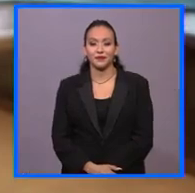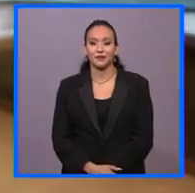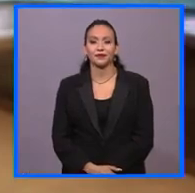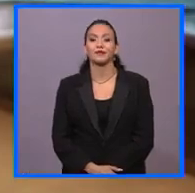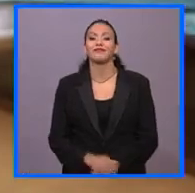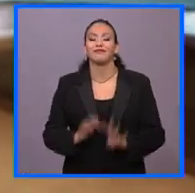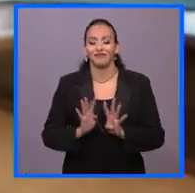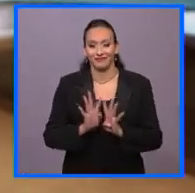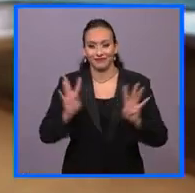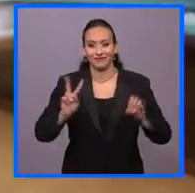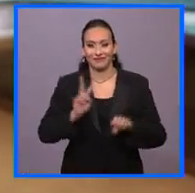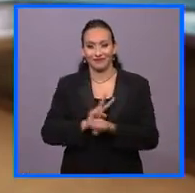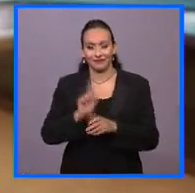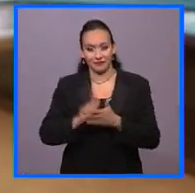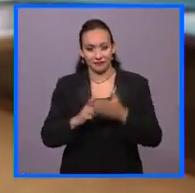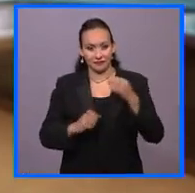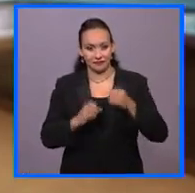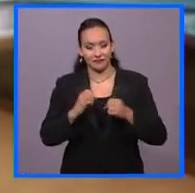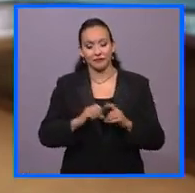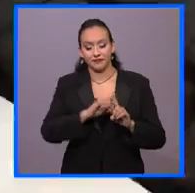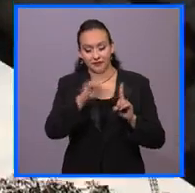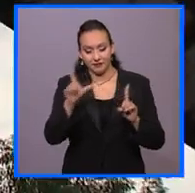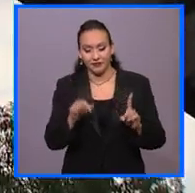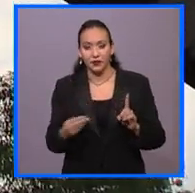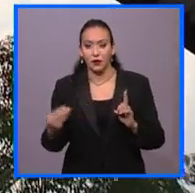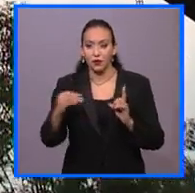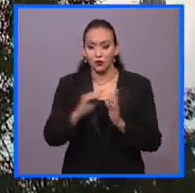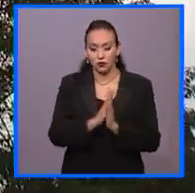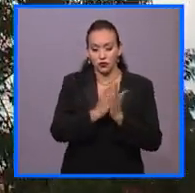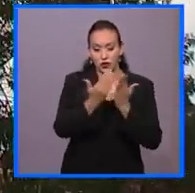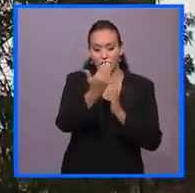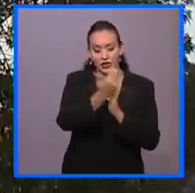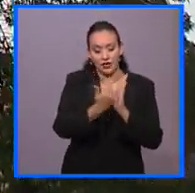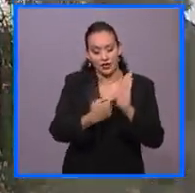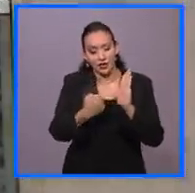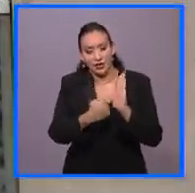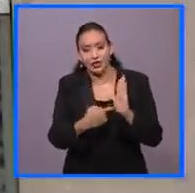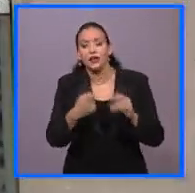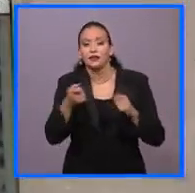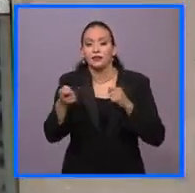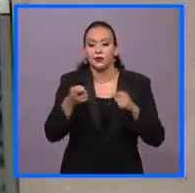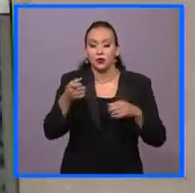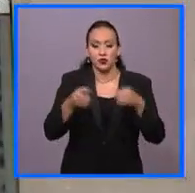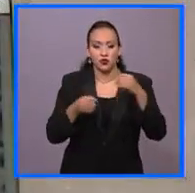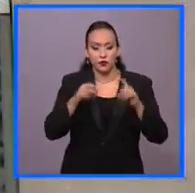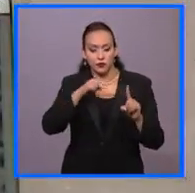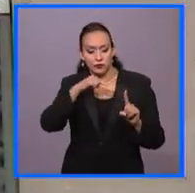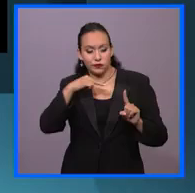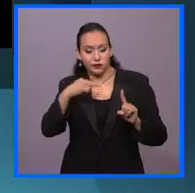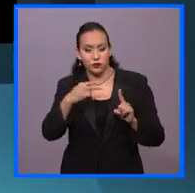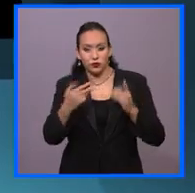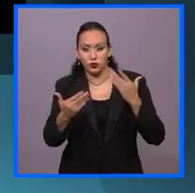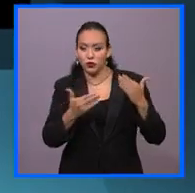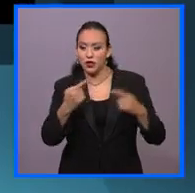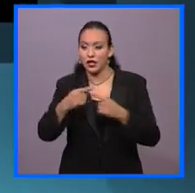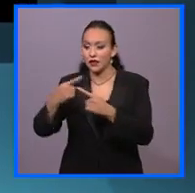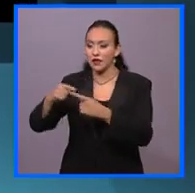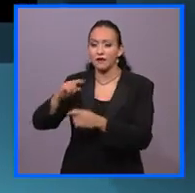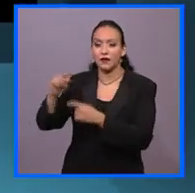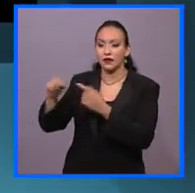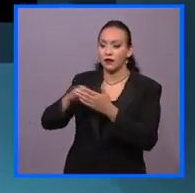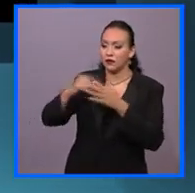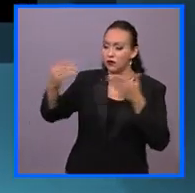El Consejo de la Judicatura Federal puso a disposición el libro La gestión judicial en perspectiva comparada, que analiza